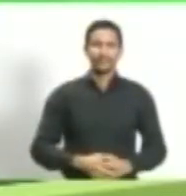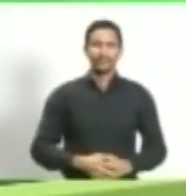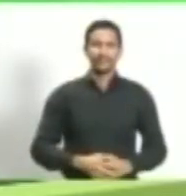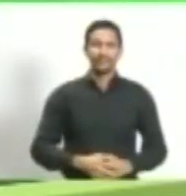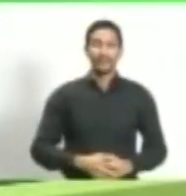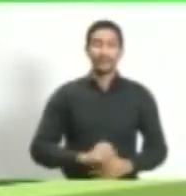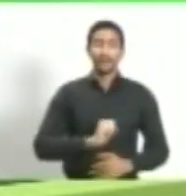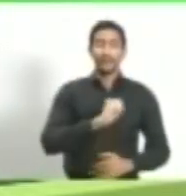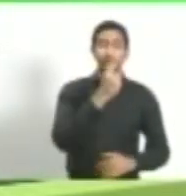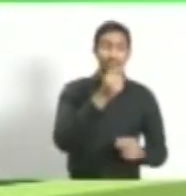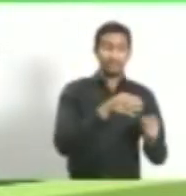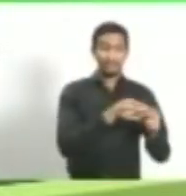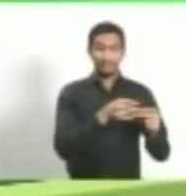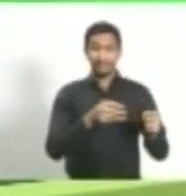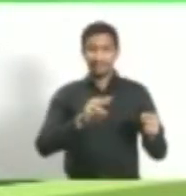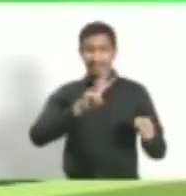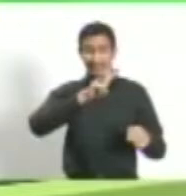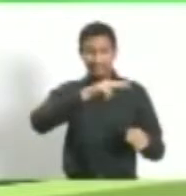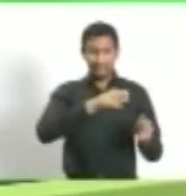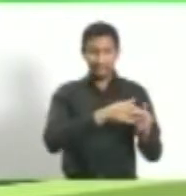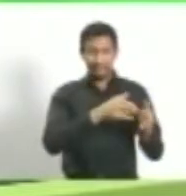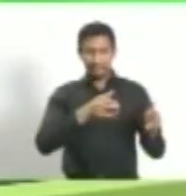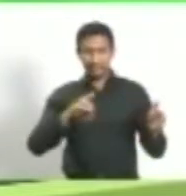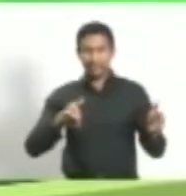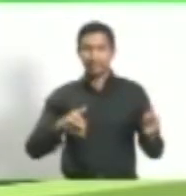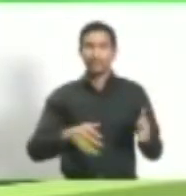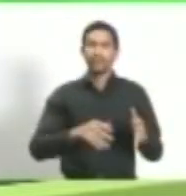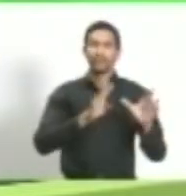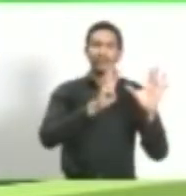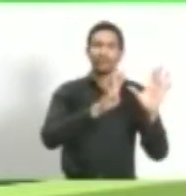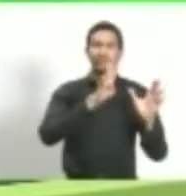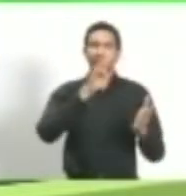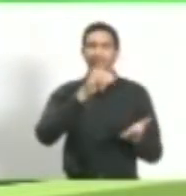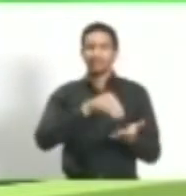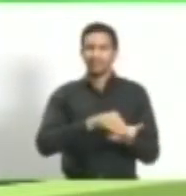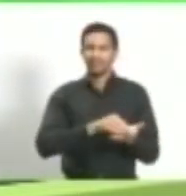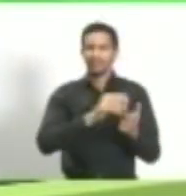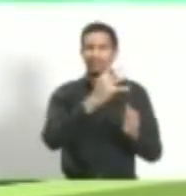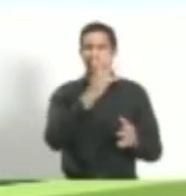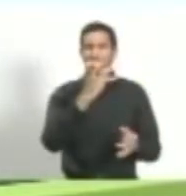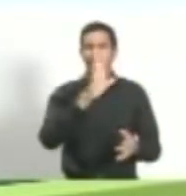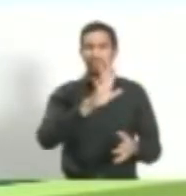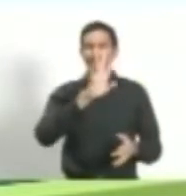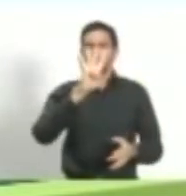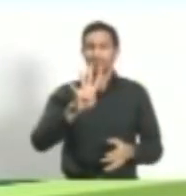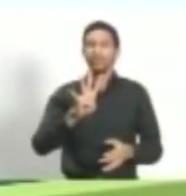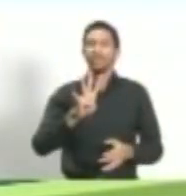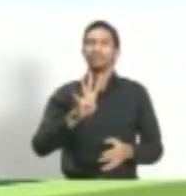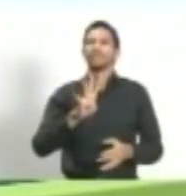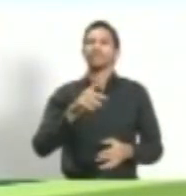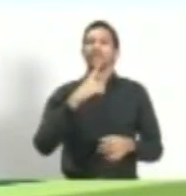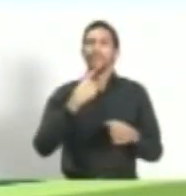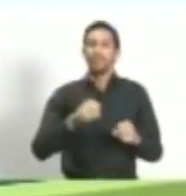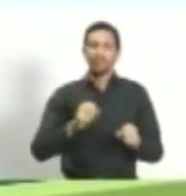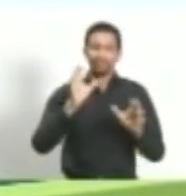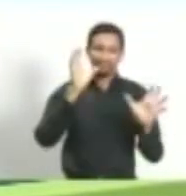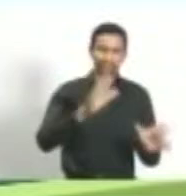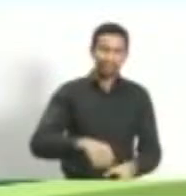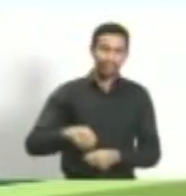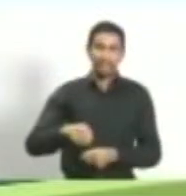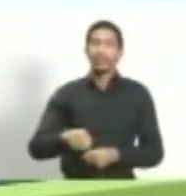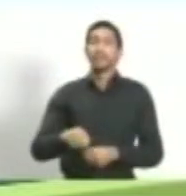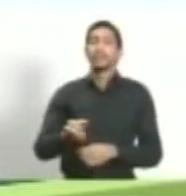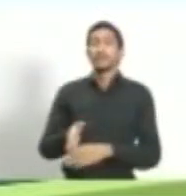del presente año se han presentado 9.424 inmovilizaciones a motocicletas. Para el mismo periodo del año pasado